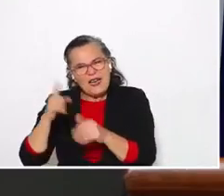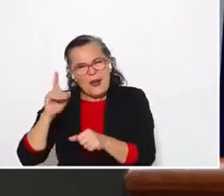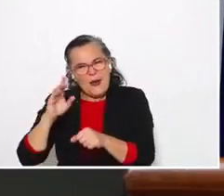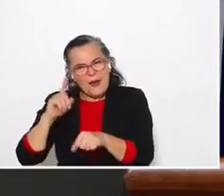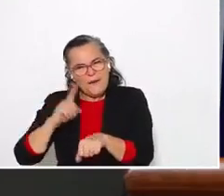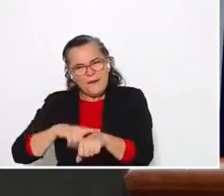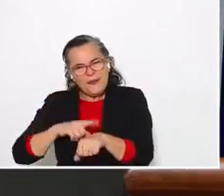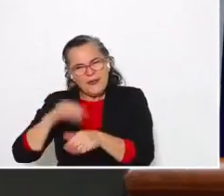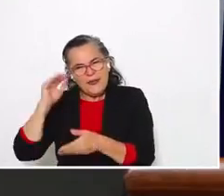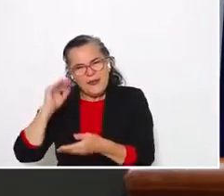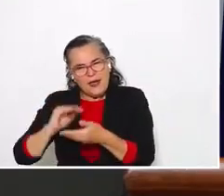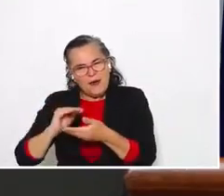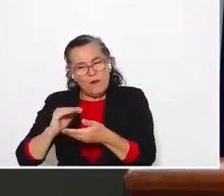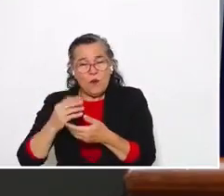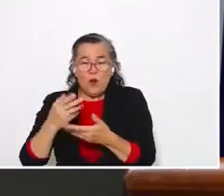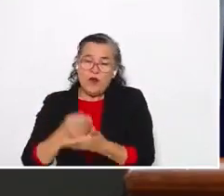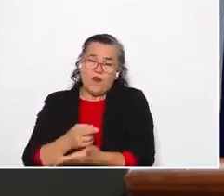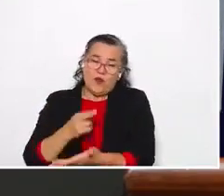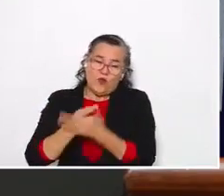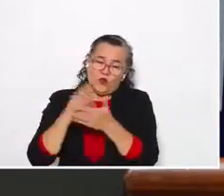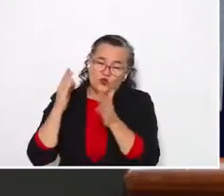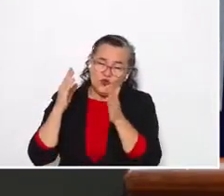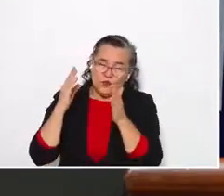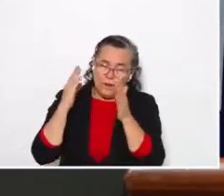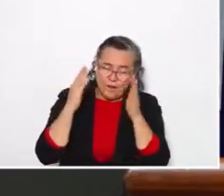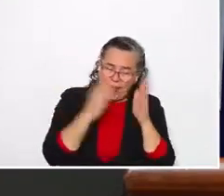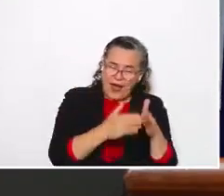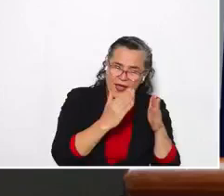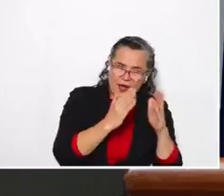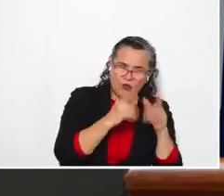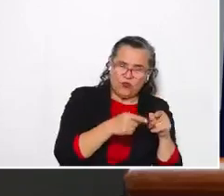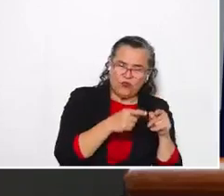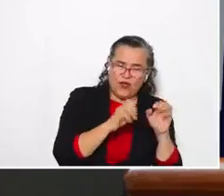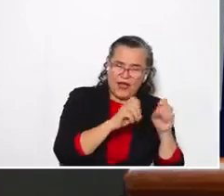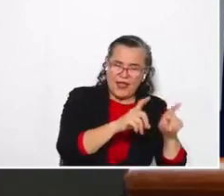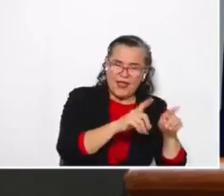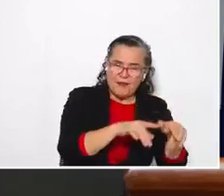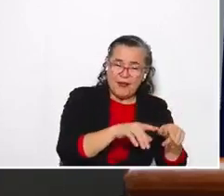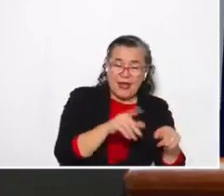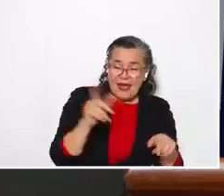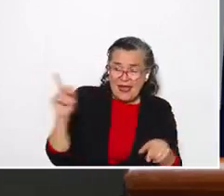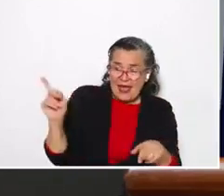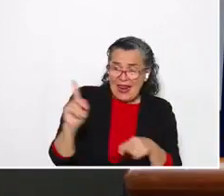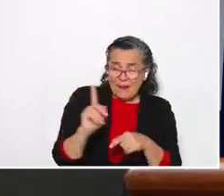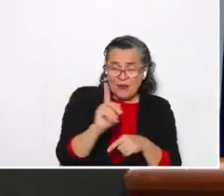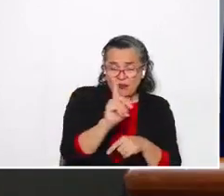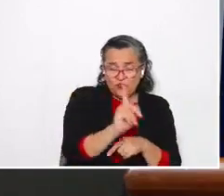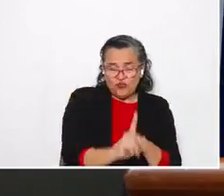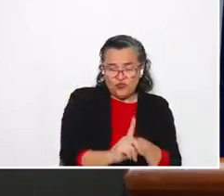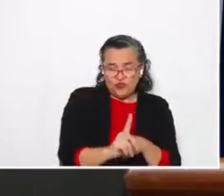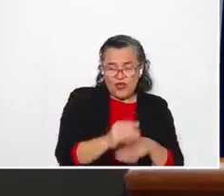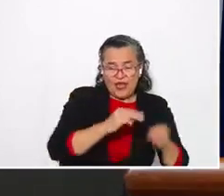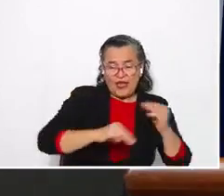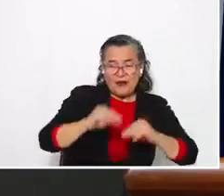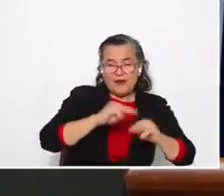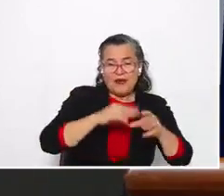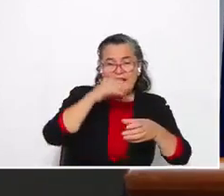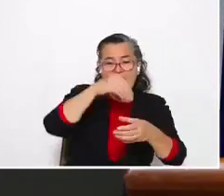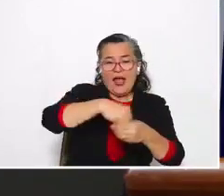y recursos en la dedicación académica y hasta le permita a la persona colocarse más pronto en el mercado